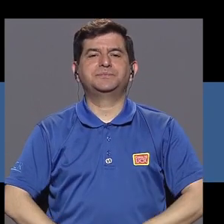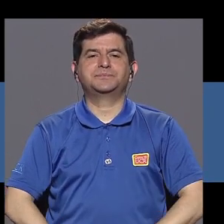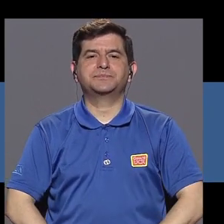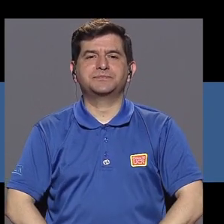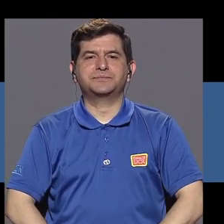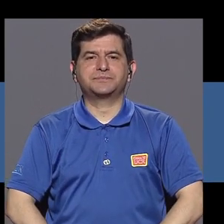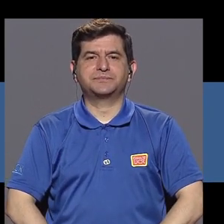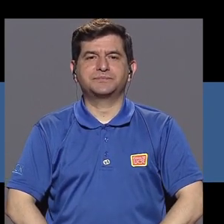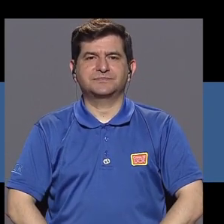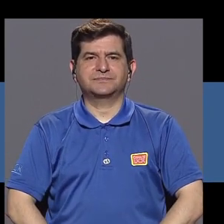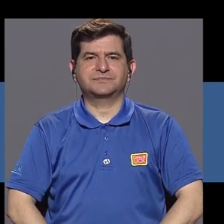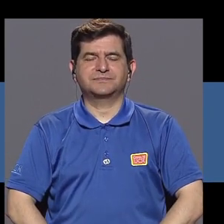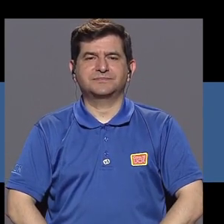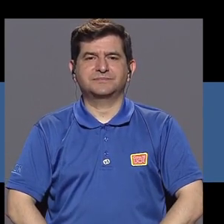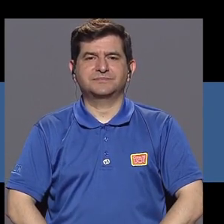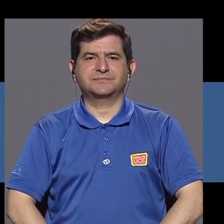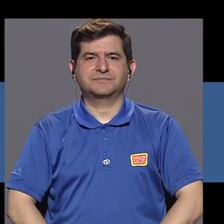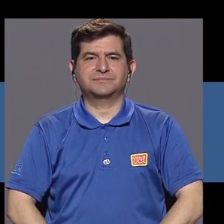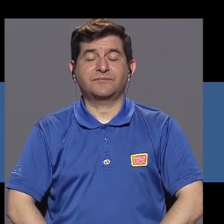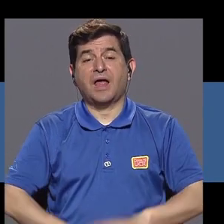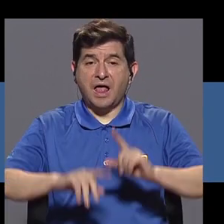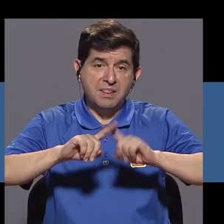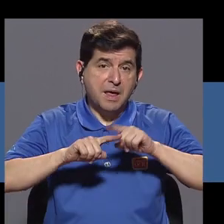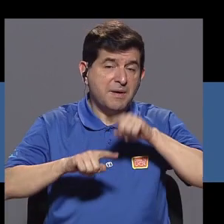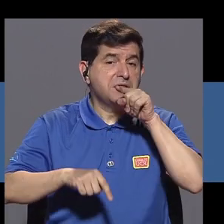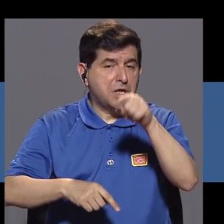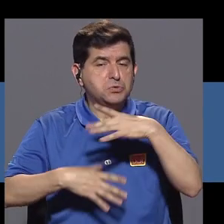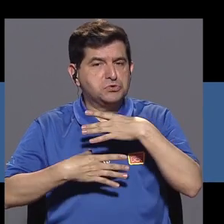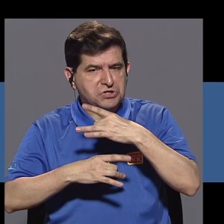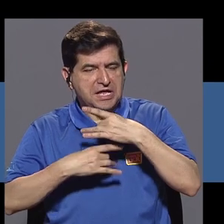fondoconcursable.vas@ucr.ac.cr o bien a